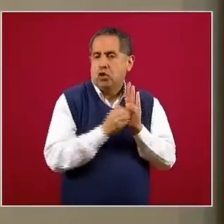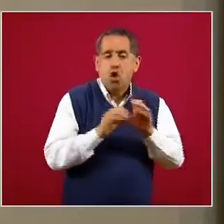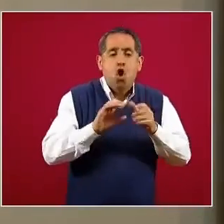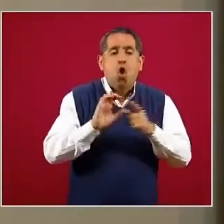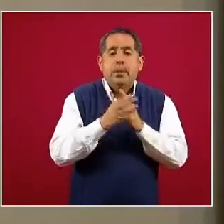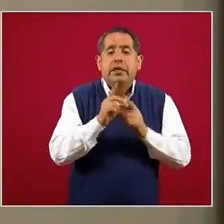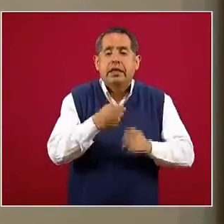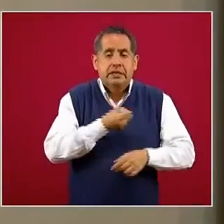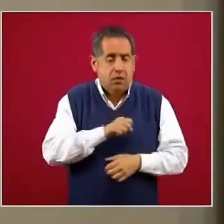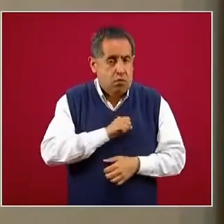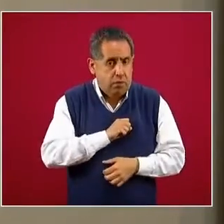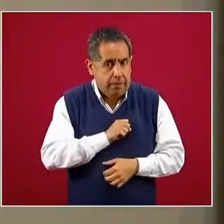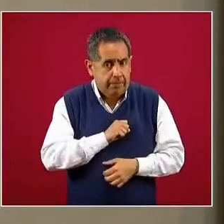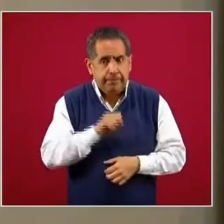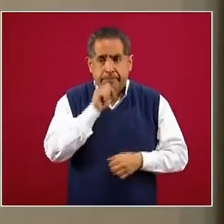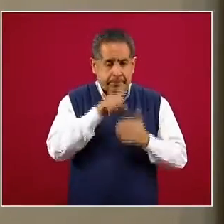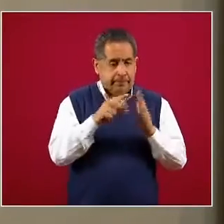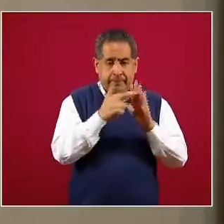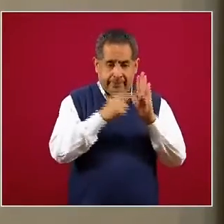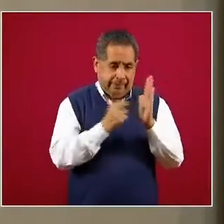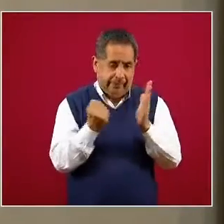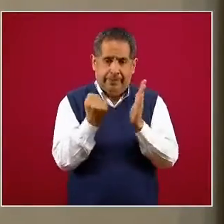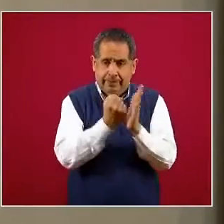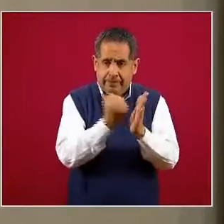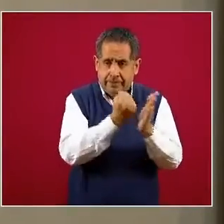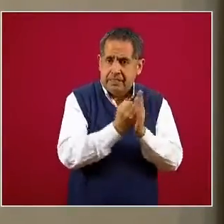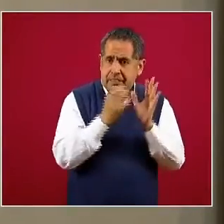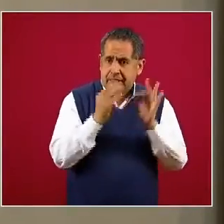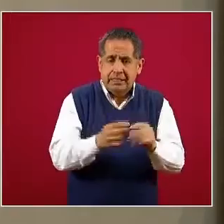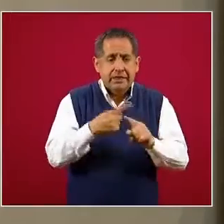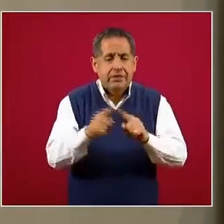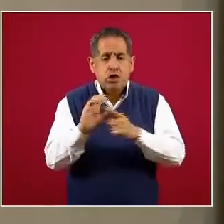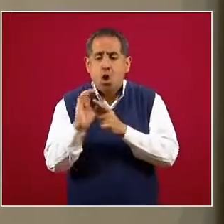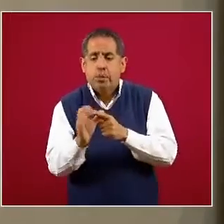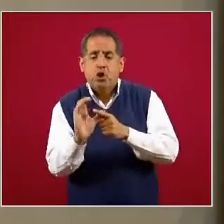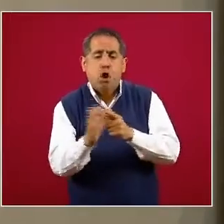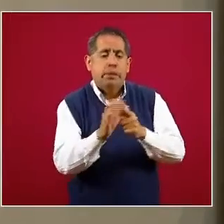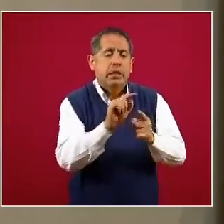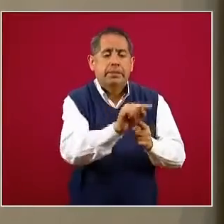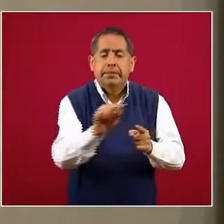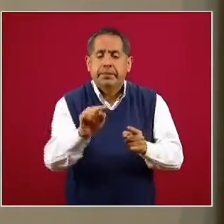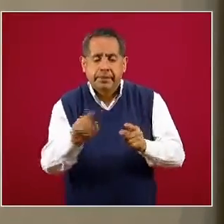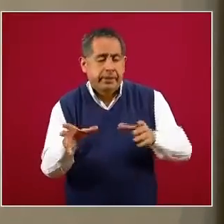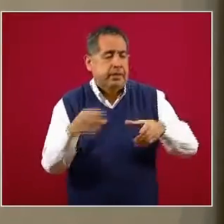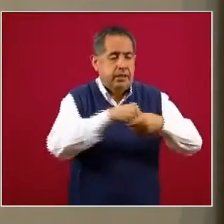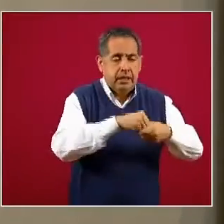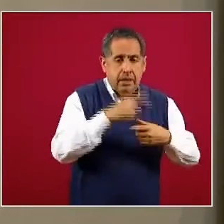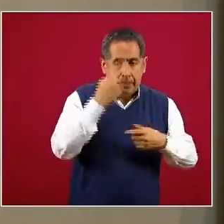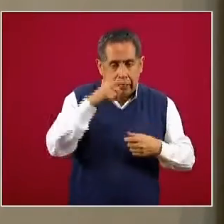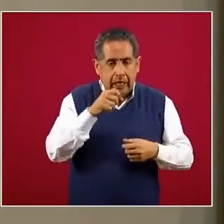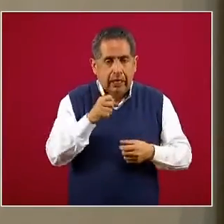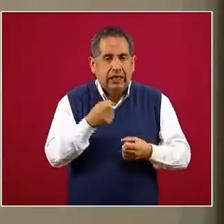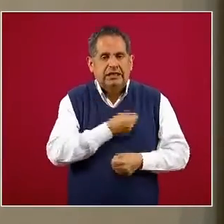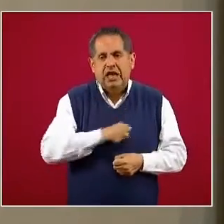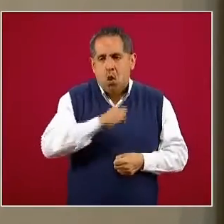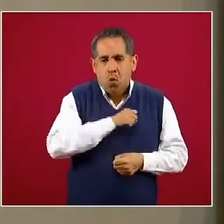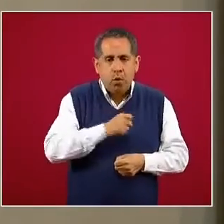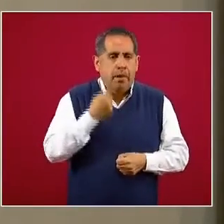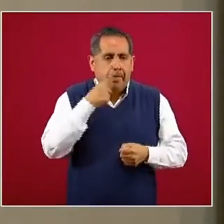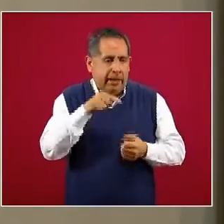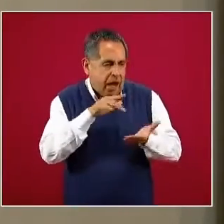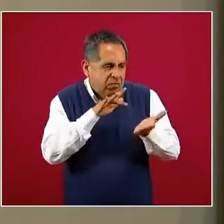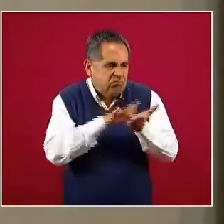campesino, que son jóvenes originarios de los núcleos agrarios, a que se les dota de una beca para que